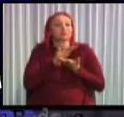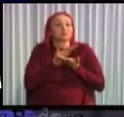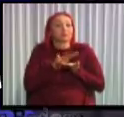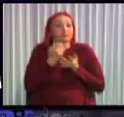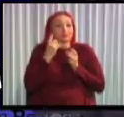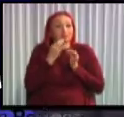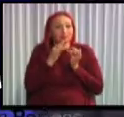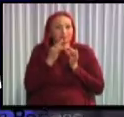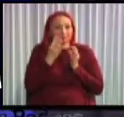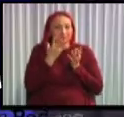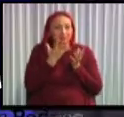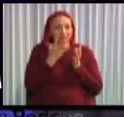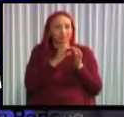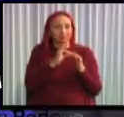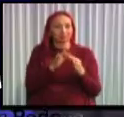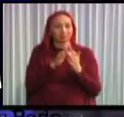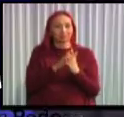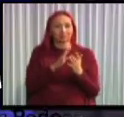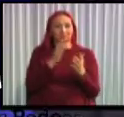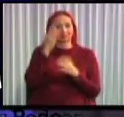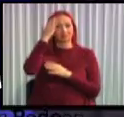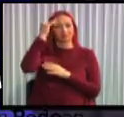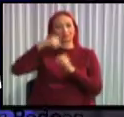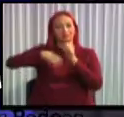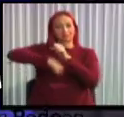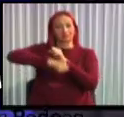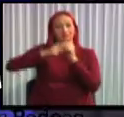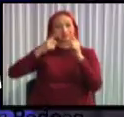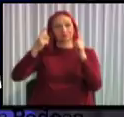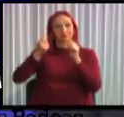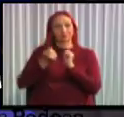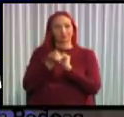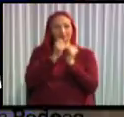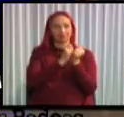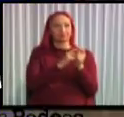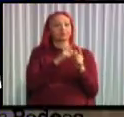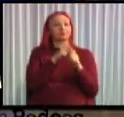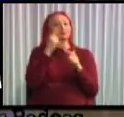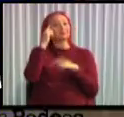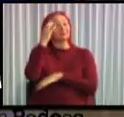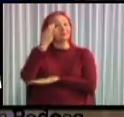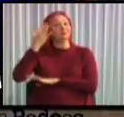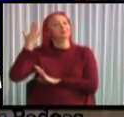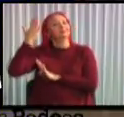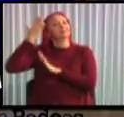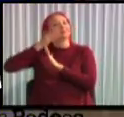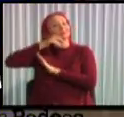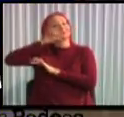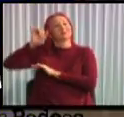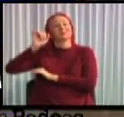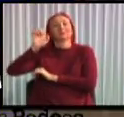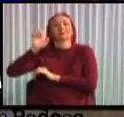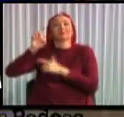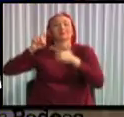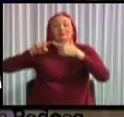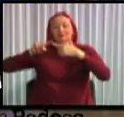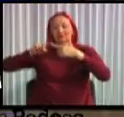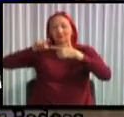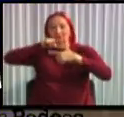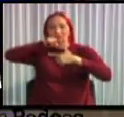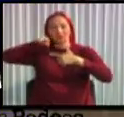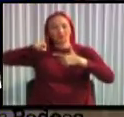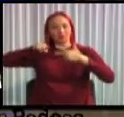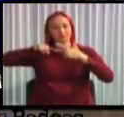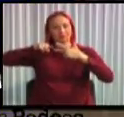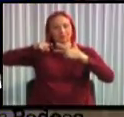se trae en el corazón, porque el fútbol, la fama cambia, y que él considera que algunos como Enrique Díaz, como usted,